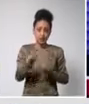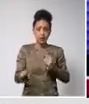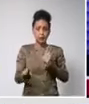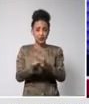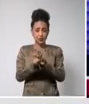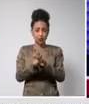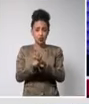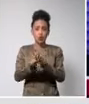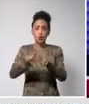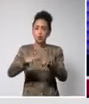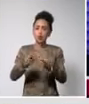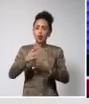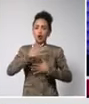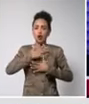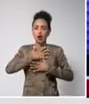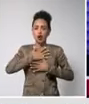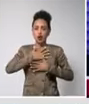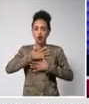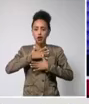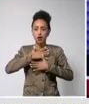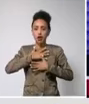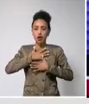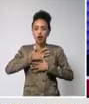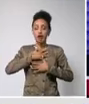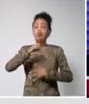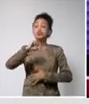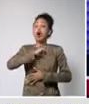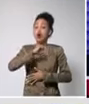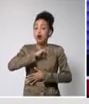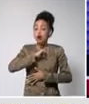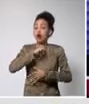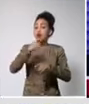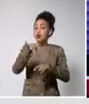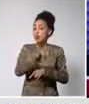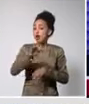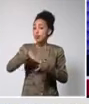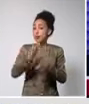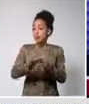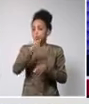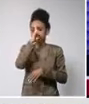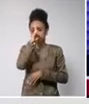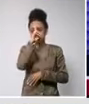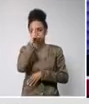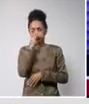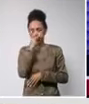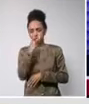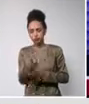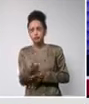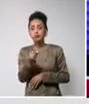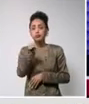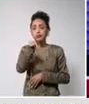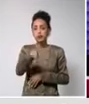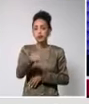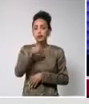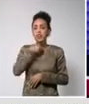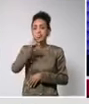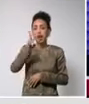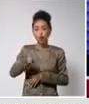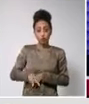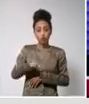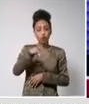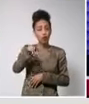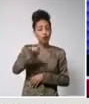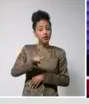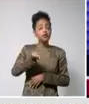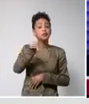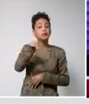por falta de aire y tos. Se hizo el diagnóstico en su área de salud con el test